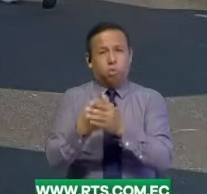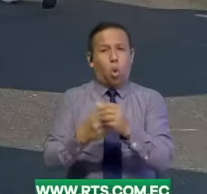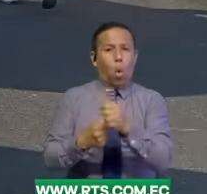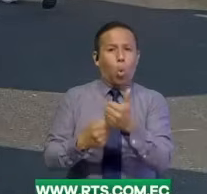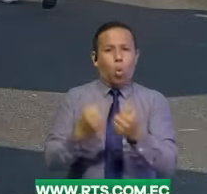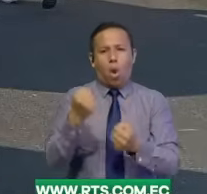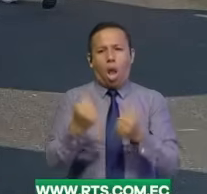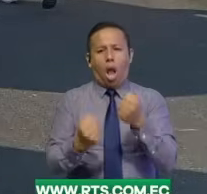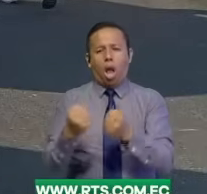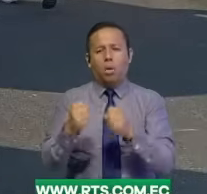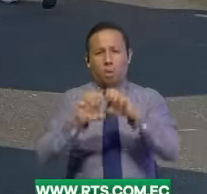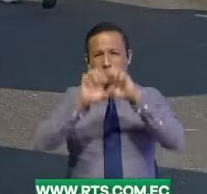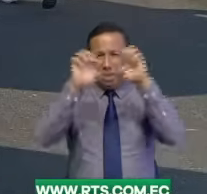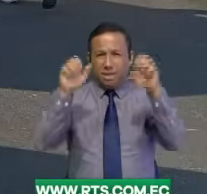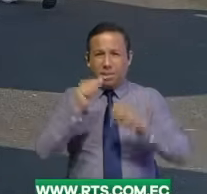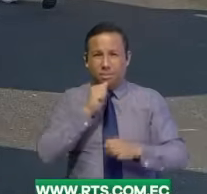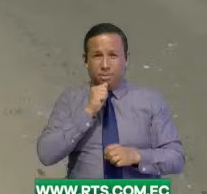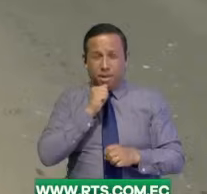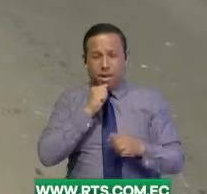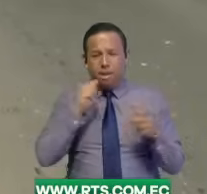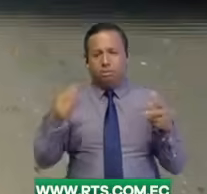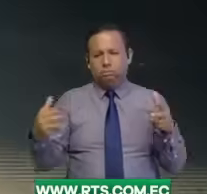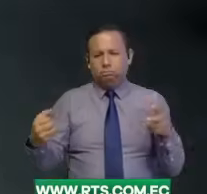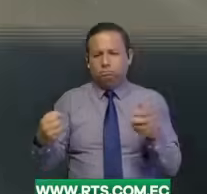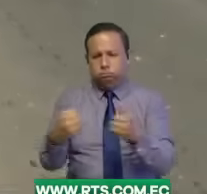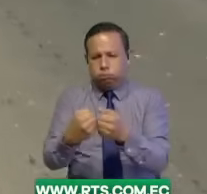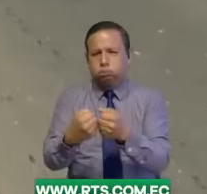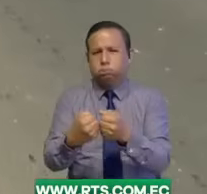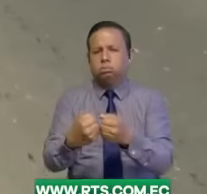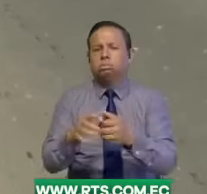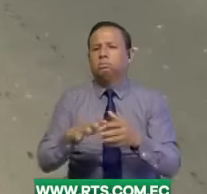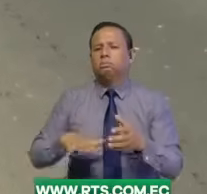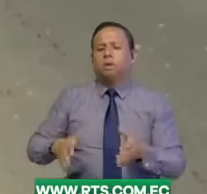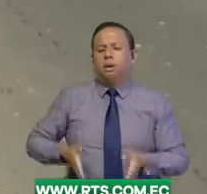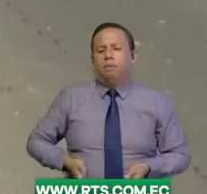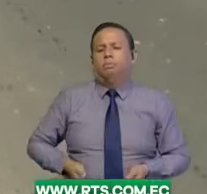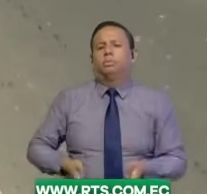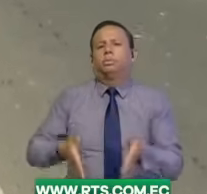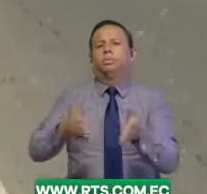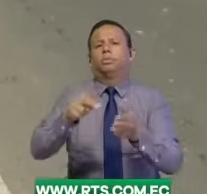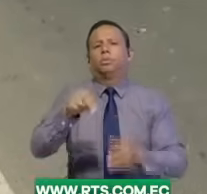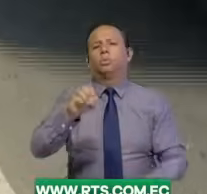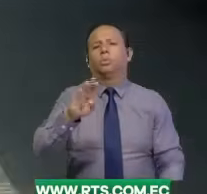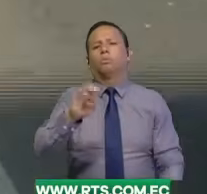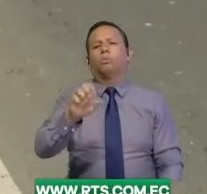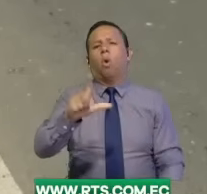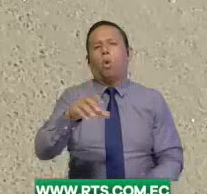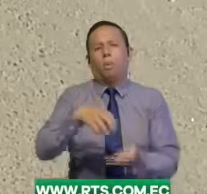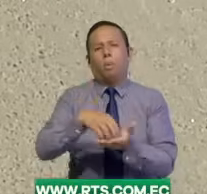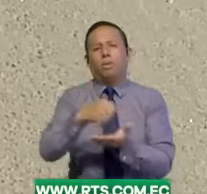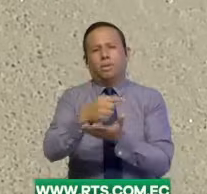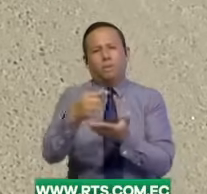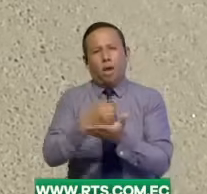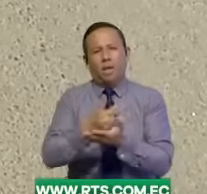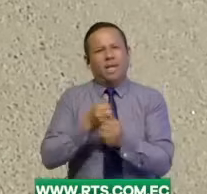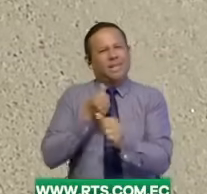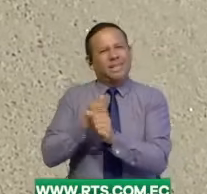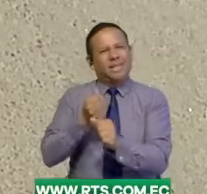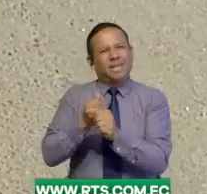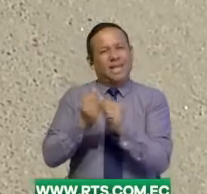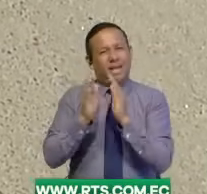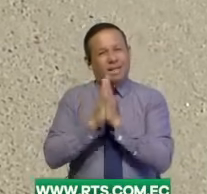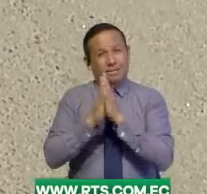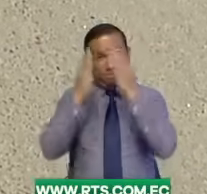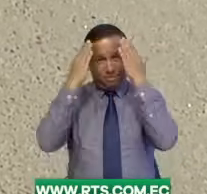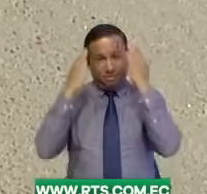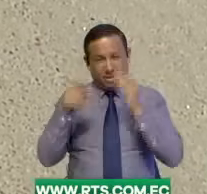de seguridad. Es la carretera del Cantón Novol en la provincia de Guayas, cerca del monumento a Narcisa de Jesús,